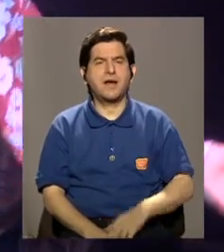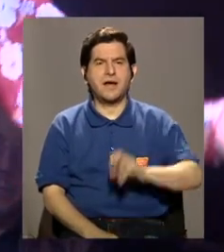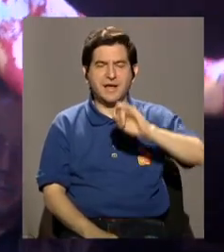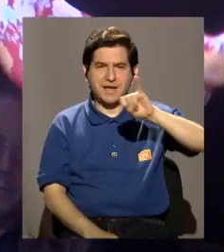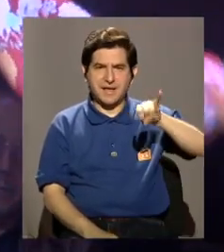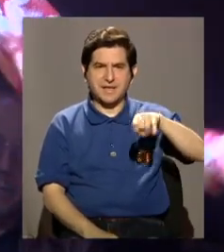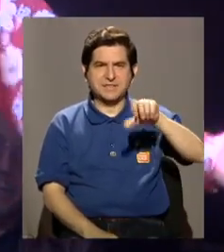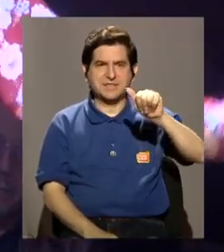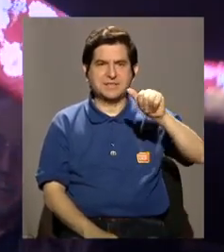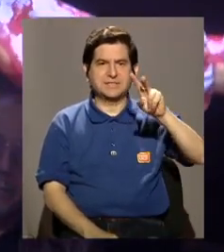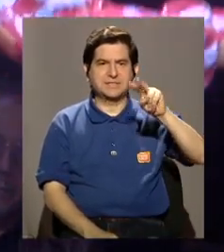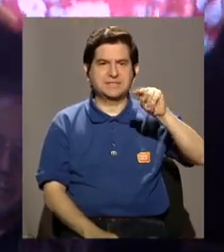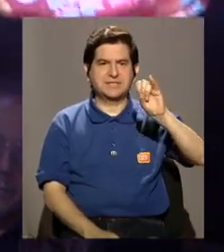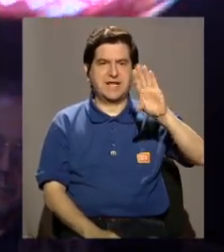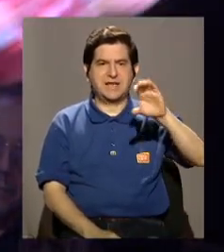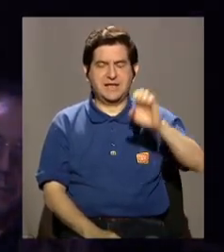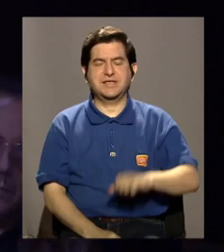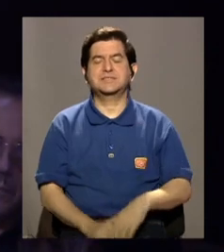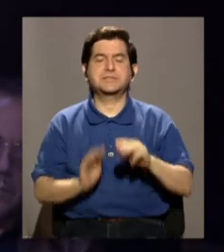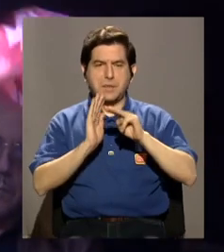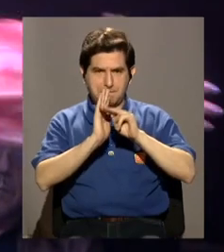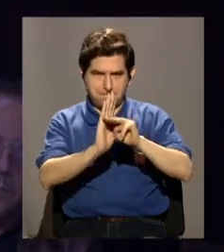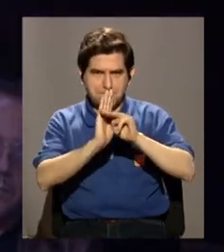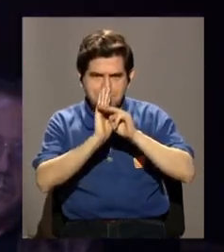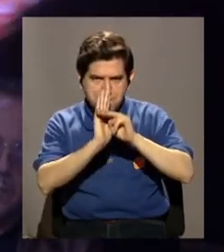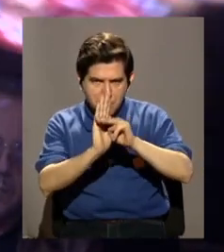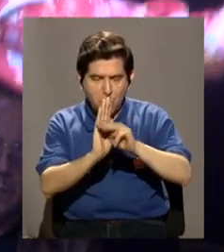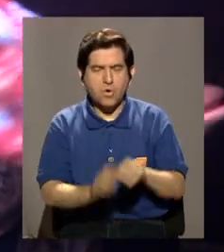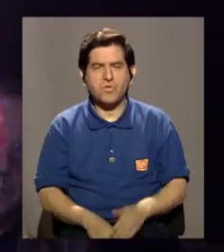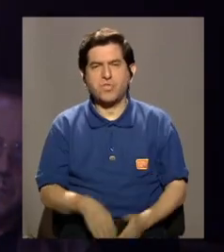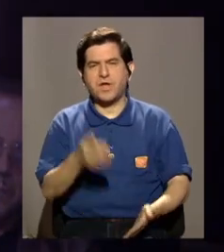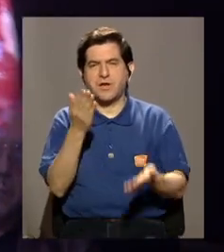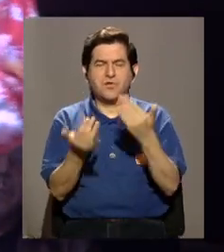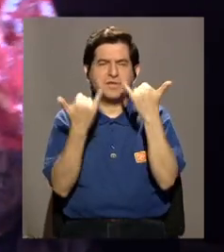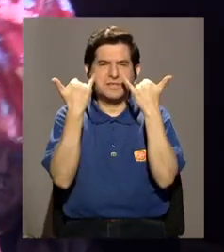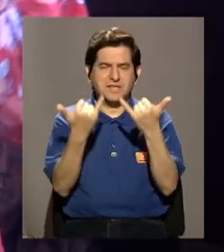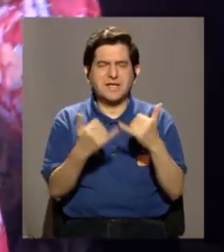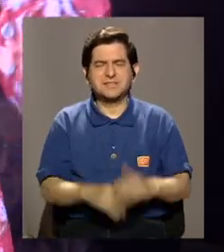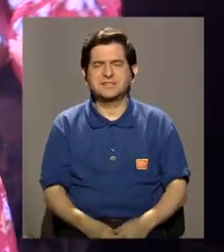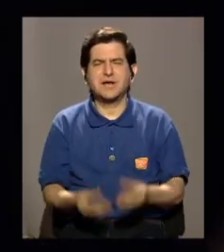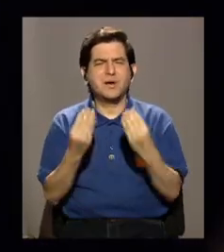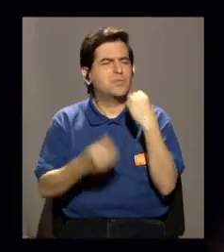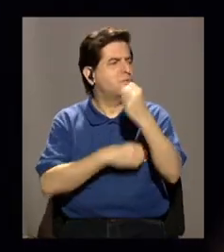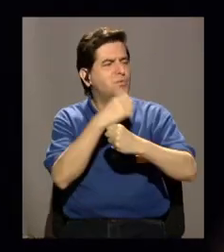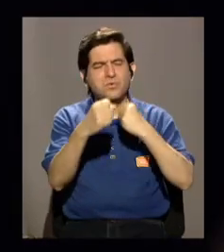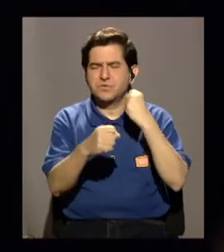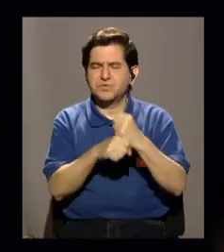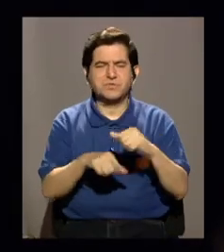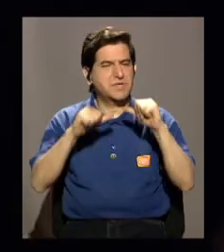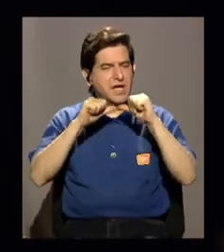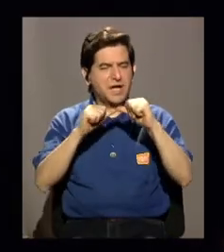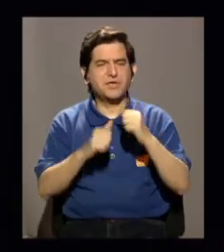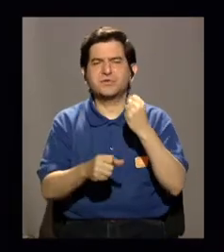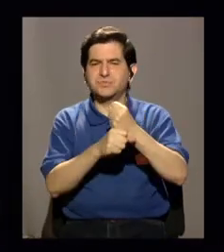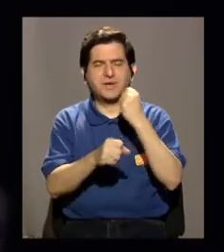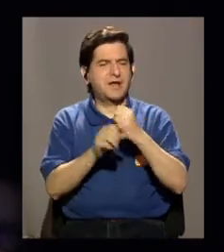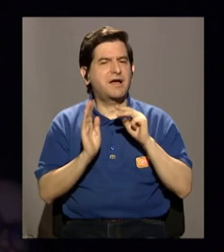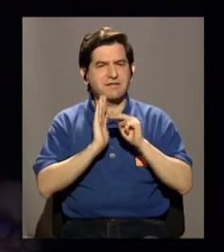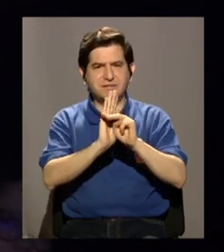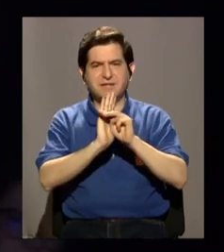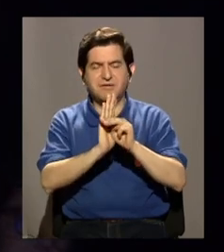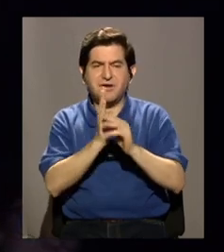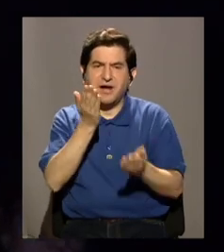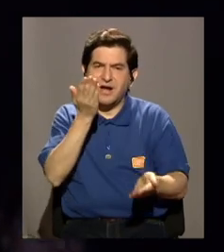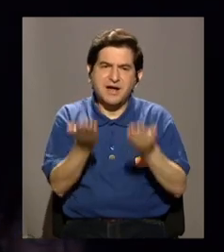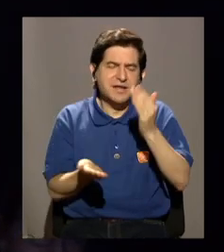denisse lópez que es una modelo en realidad un poco pasada ya de edad para ser modelo está un poco empezando como